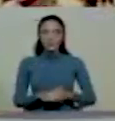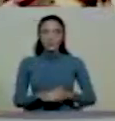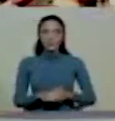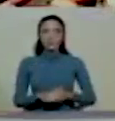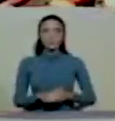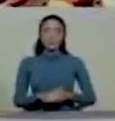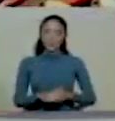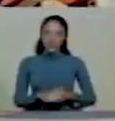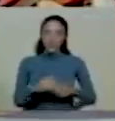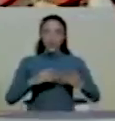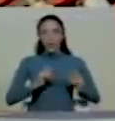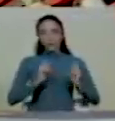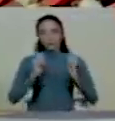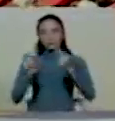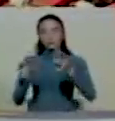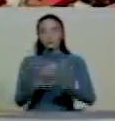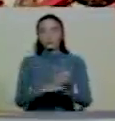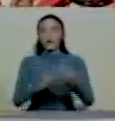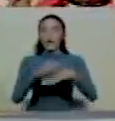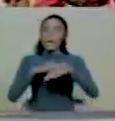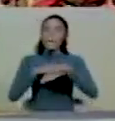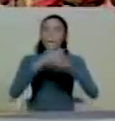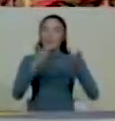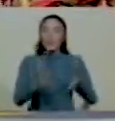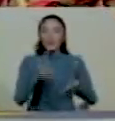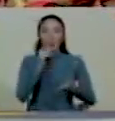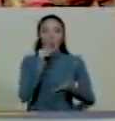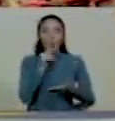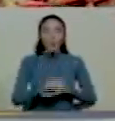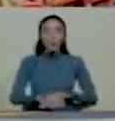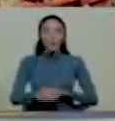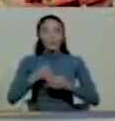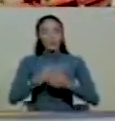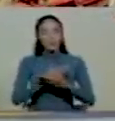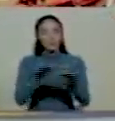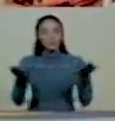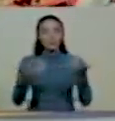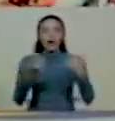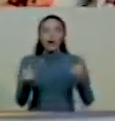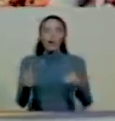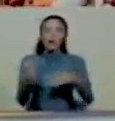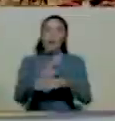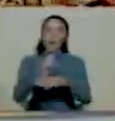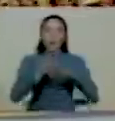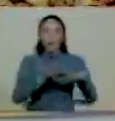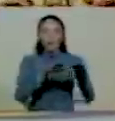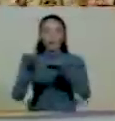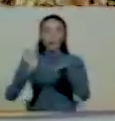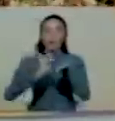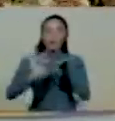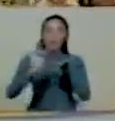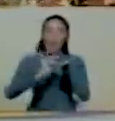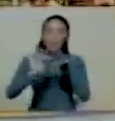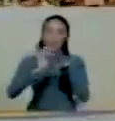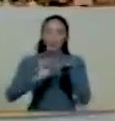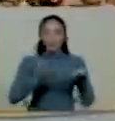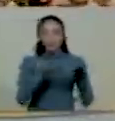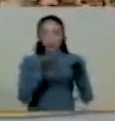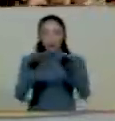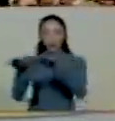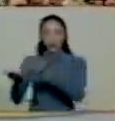Bueno, encargo al ministro Jorge Márquez, ministro de la Presidencia, de distribuirla de inmediato. Una tableta